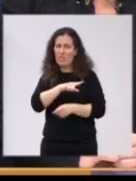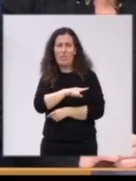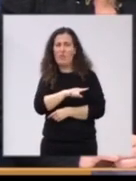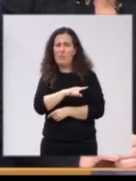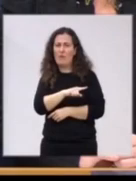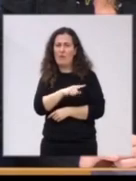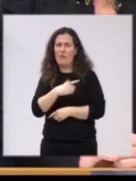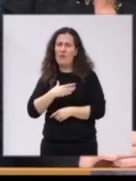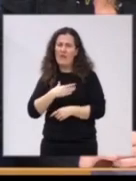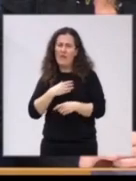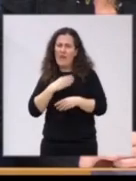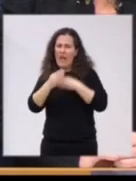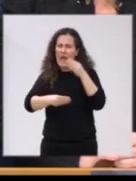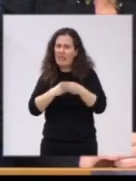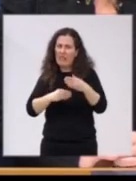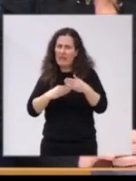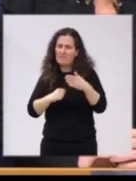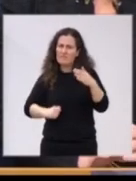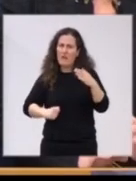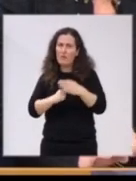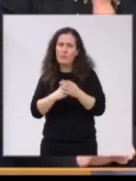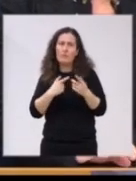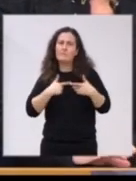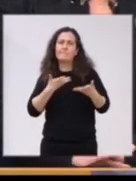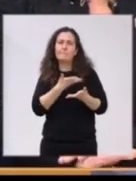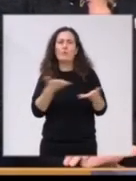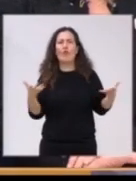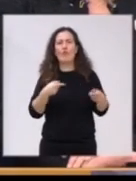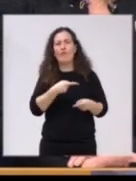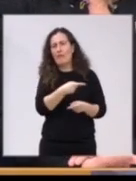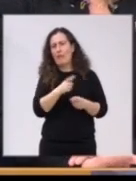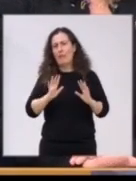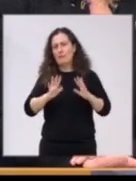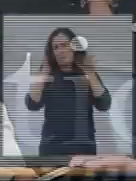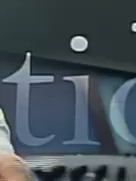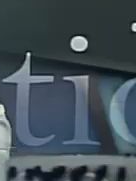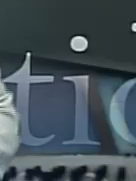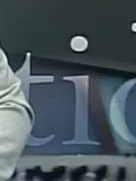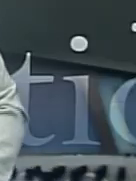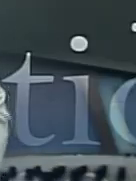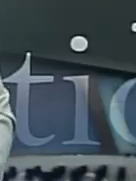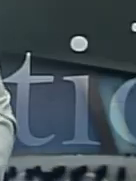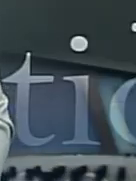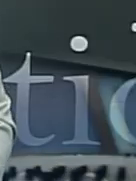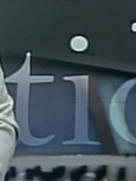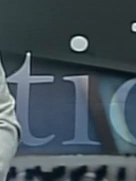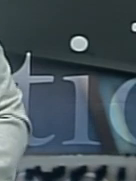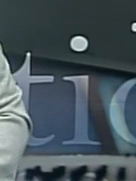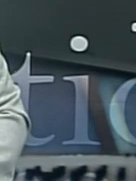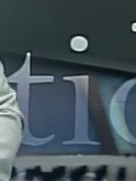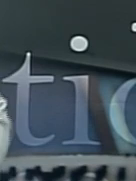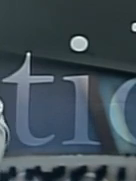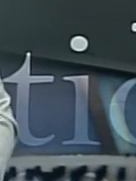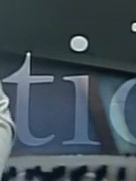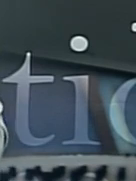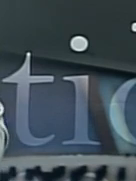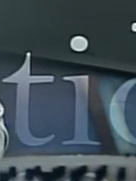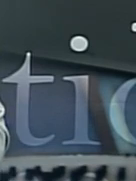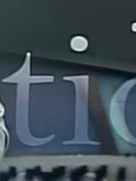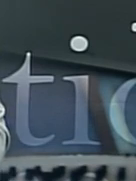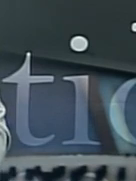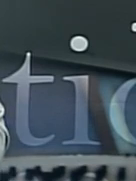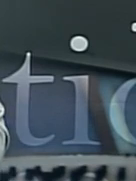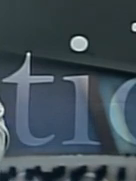lo posible y nos tenemos que fiar de eso. La delegada del Gobierno también ha señalado que